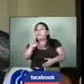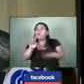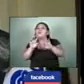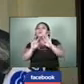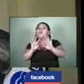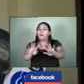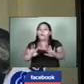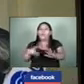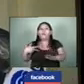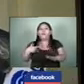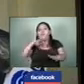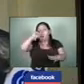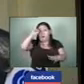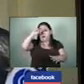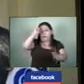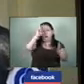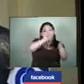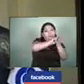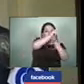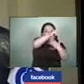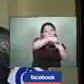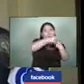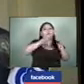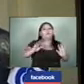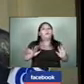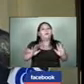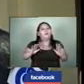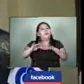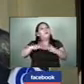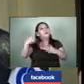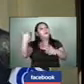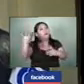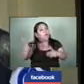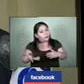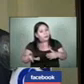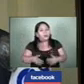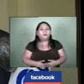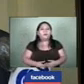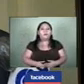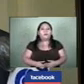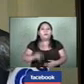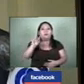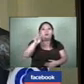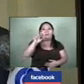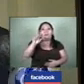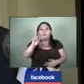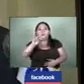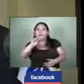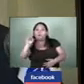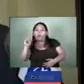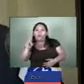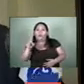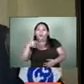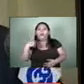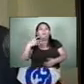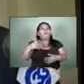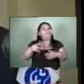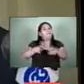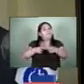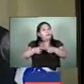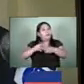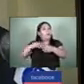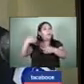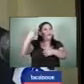Va en nuestro plan del otro año. Posteriormente se van a hacer las del 2021. Son controles posteriores